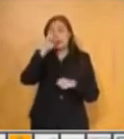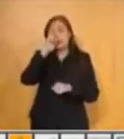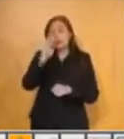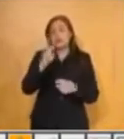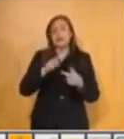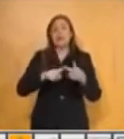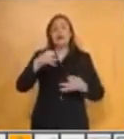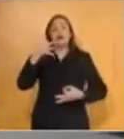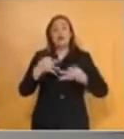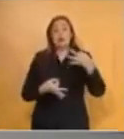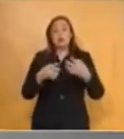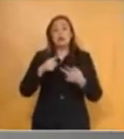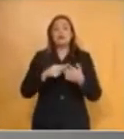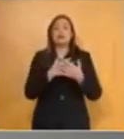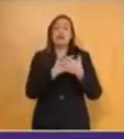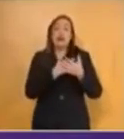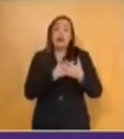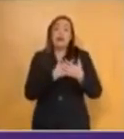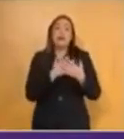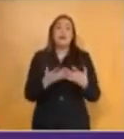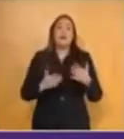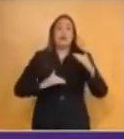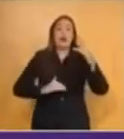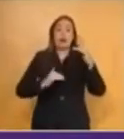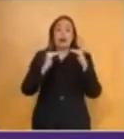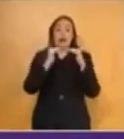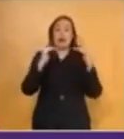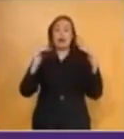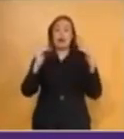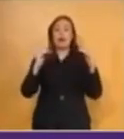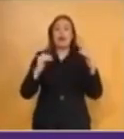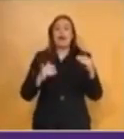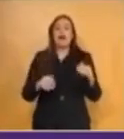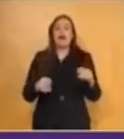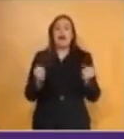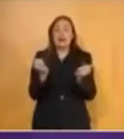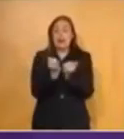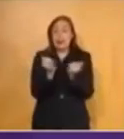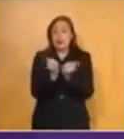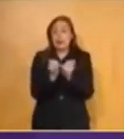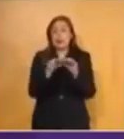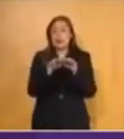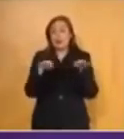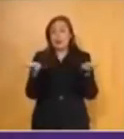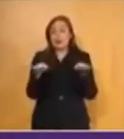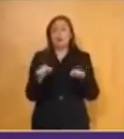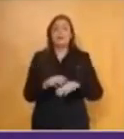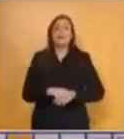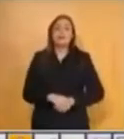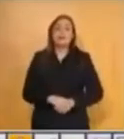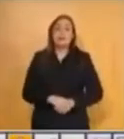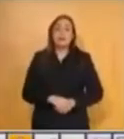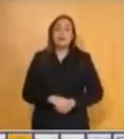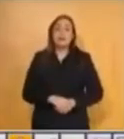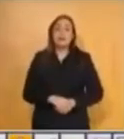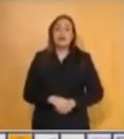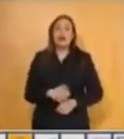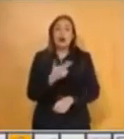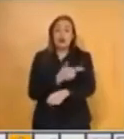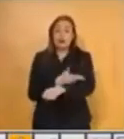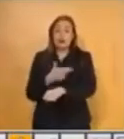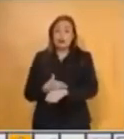justicia, amor, equidad, igualdad, que dijimos ayer que no era lo mismo, equidad e igualdad,